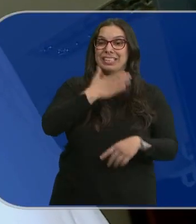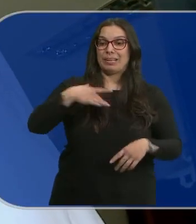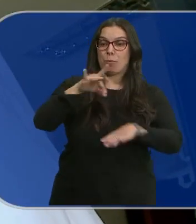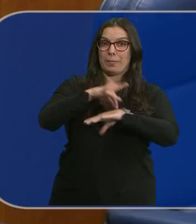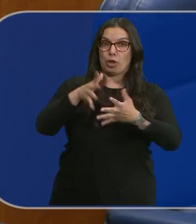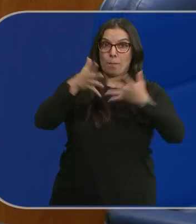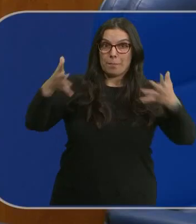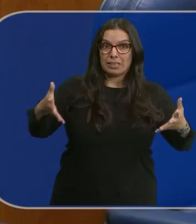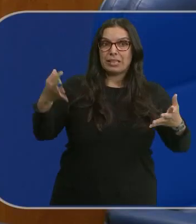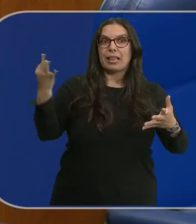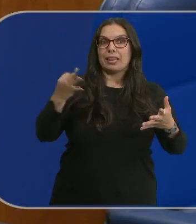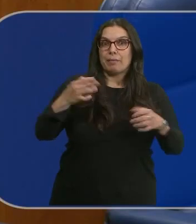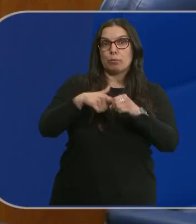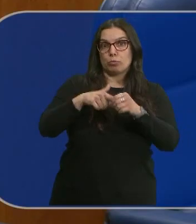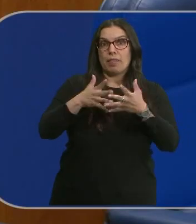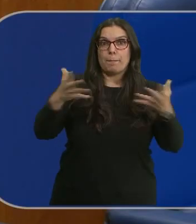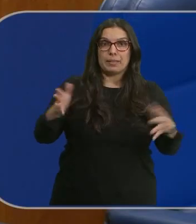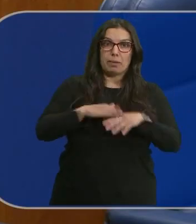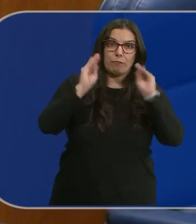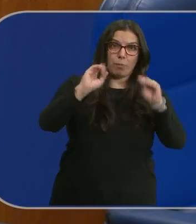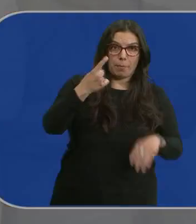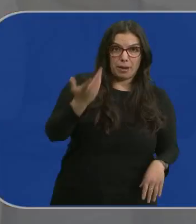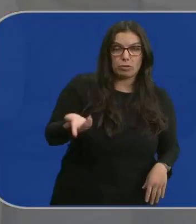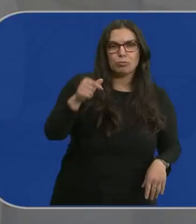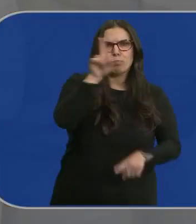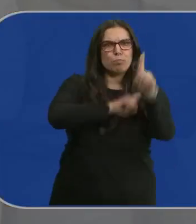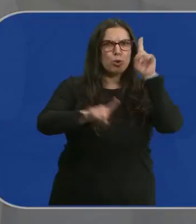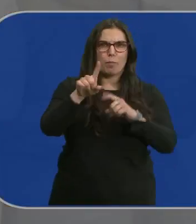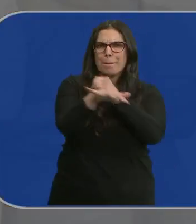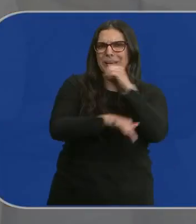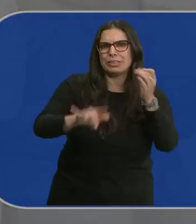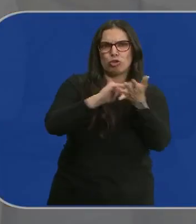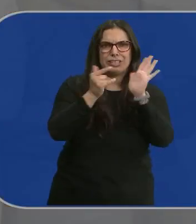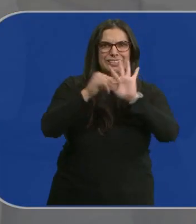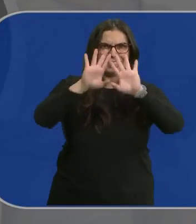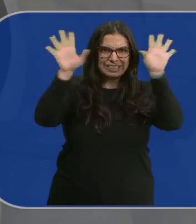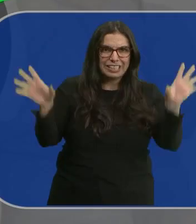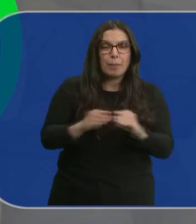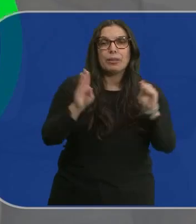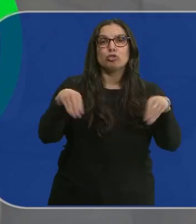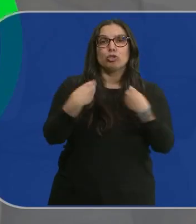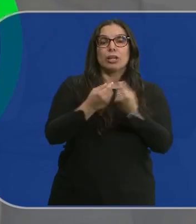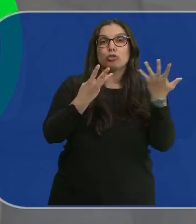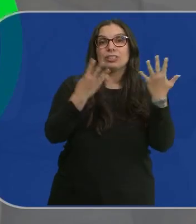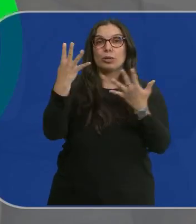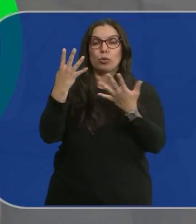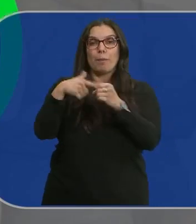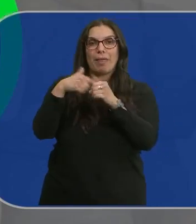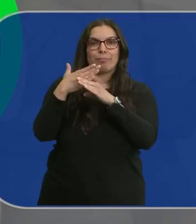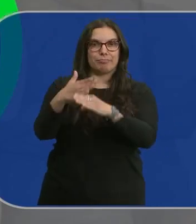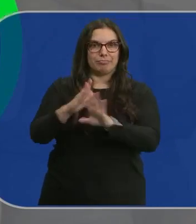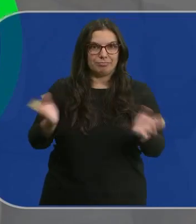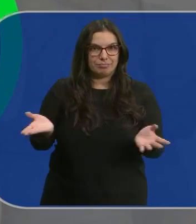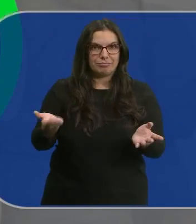médicos, debemos de sacar más plazas de formación. Un problema endémico del sistema que deja ahora mismo una bolsa de 89 vacantes después